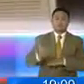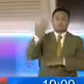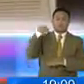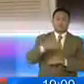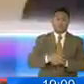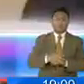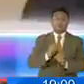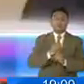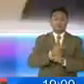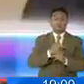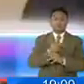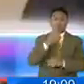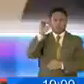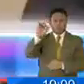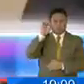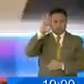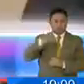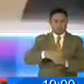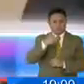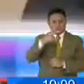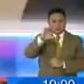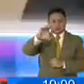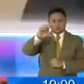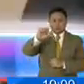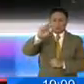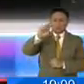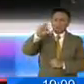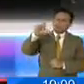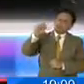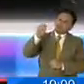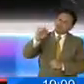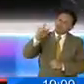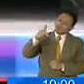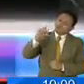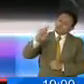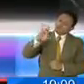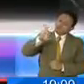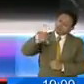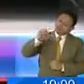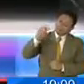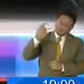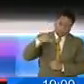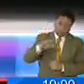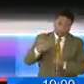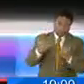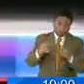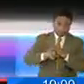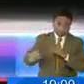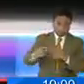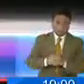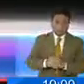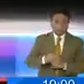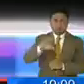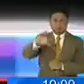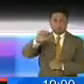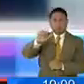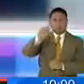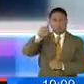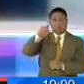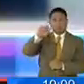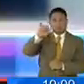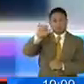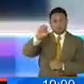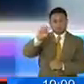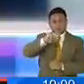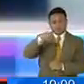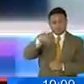redes circularon los videos en donde aparece Carlos Pareja y Anunceli, actualmente prófugo de la justicia, denominados Capaya Leaks, videos